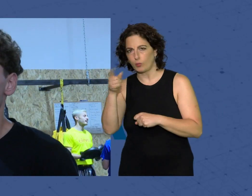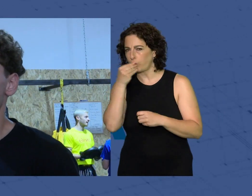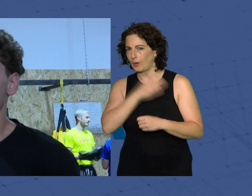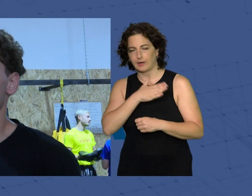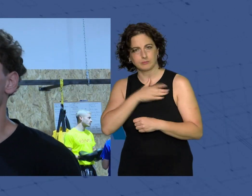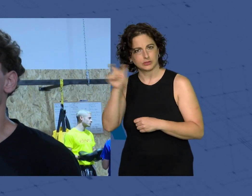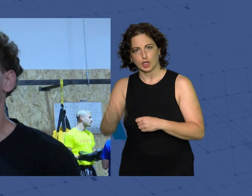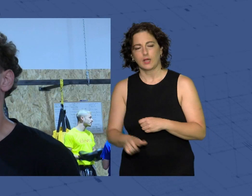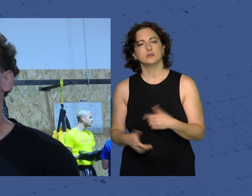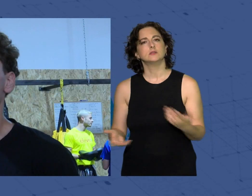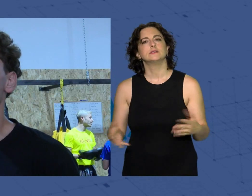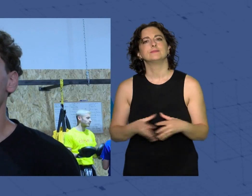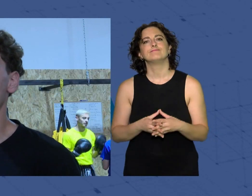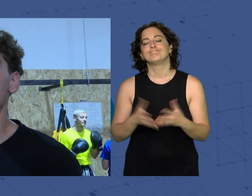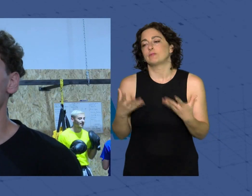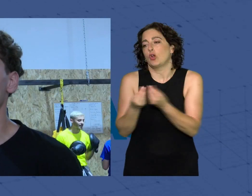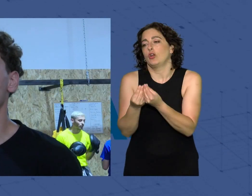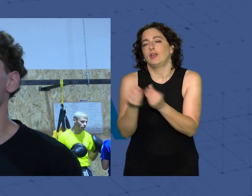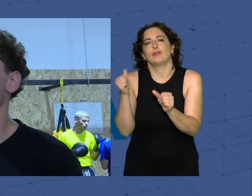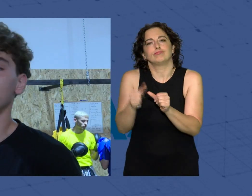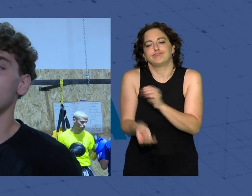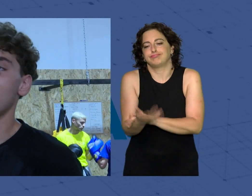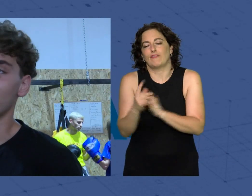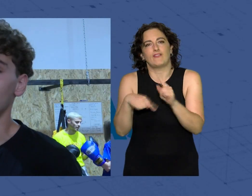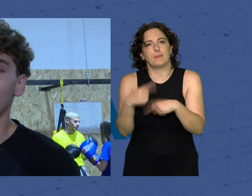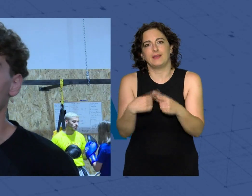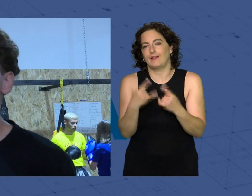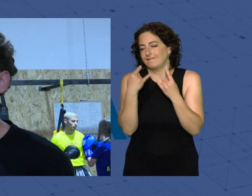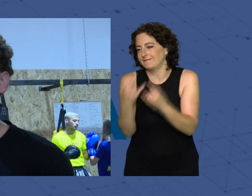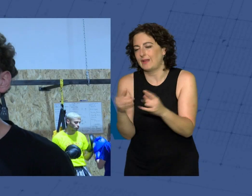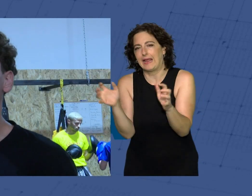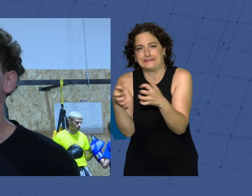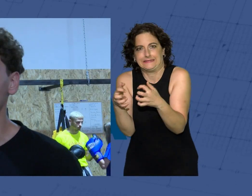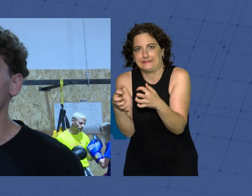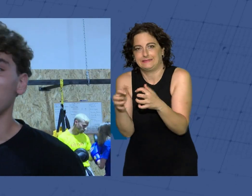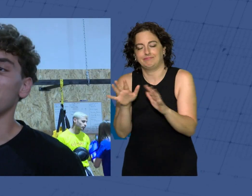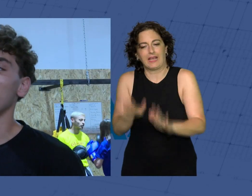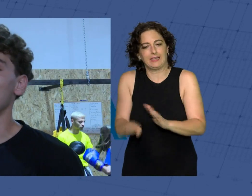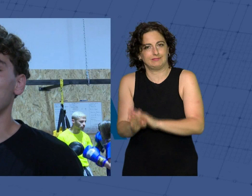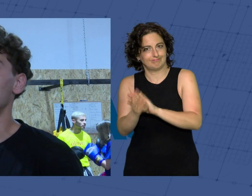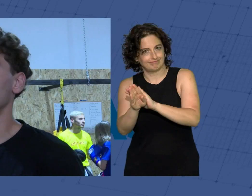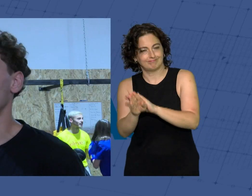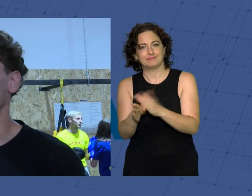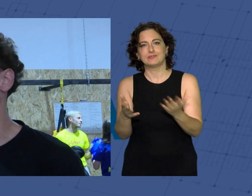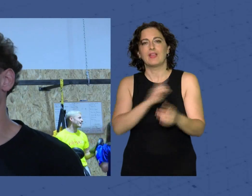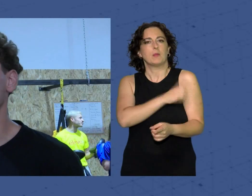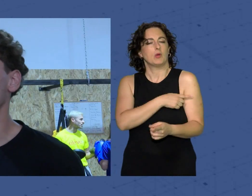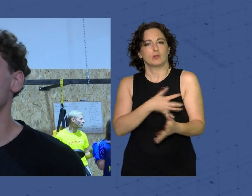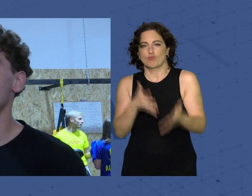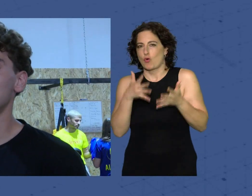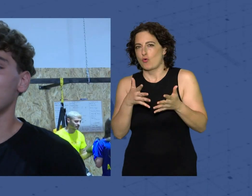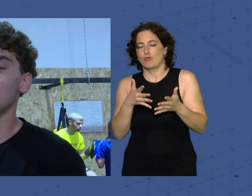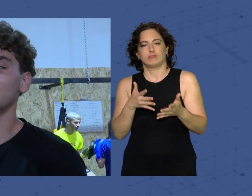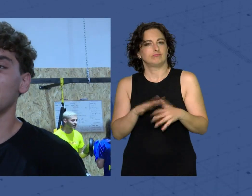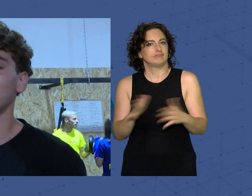y con ellos hemos forjado una familia y me enganché a ellos como una garrapata y aquí estoy. Y el deporte la verdad que me encanta